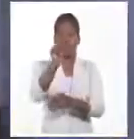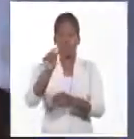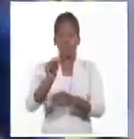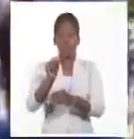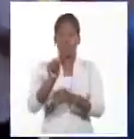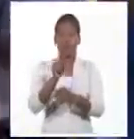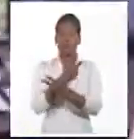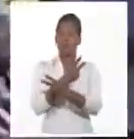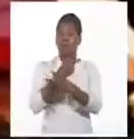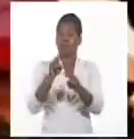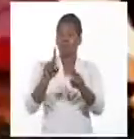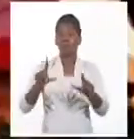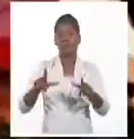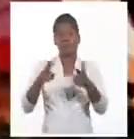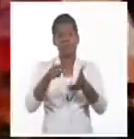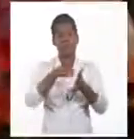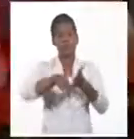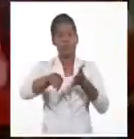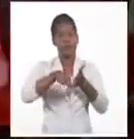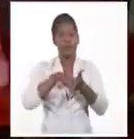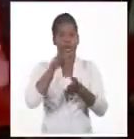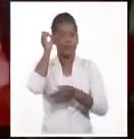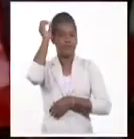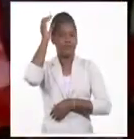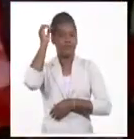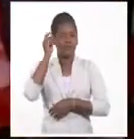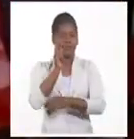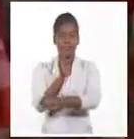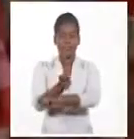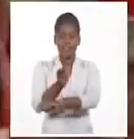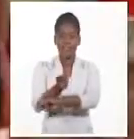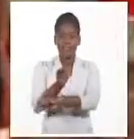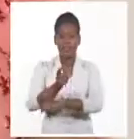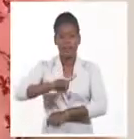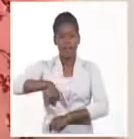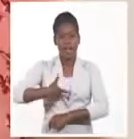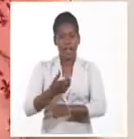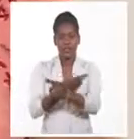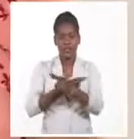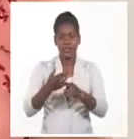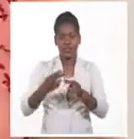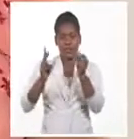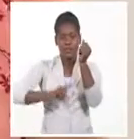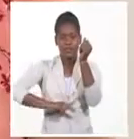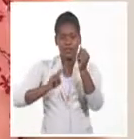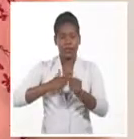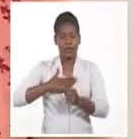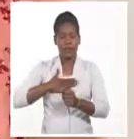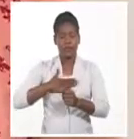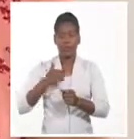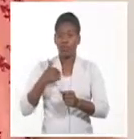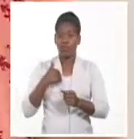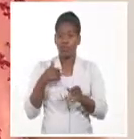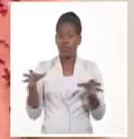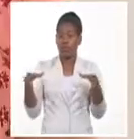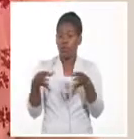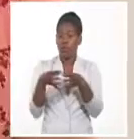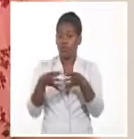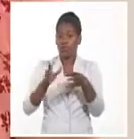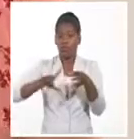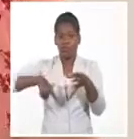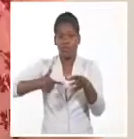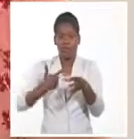tarea de crear, enseñar y promover nuestros valores estéticos. Soy resultado del movimiento de artistas aficionados y precisamente en un